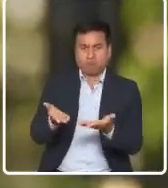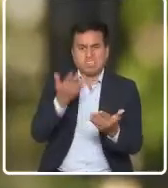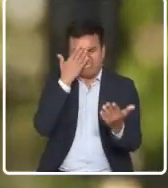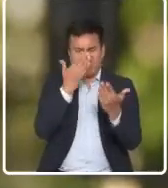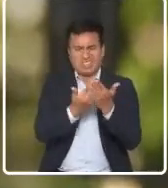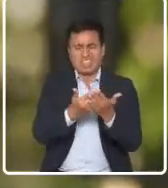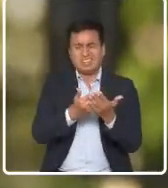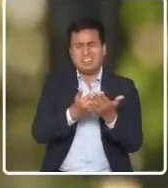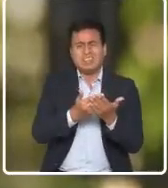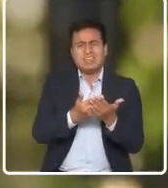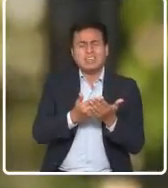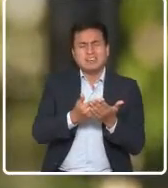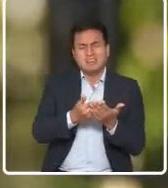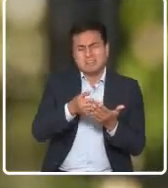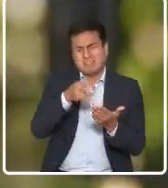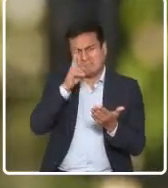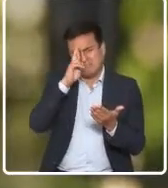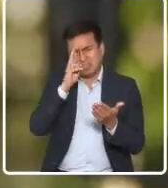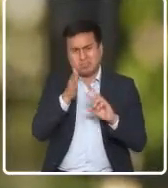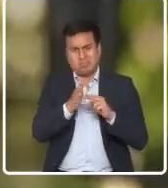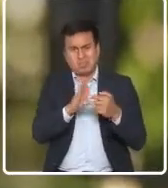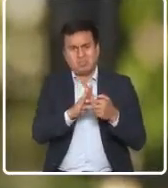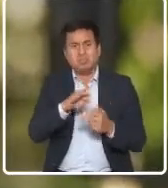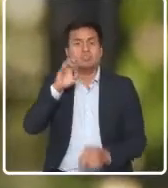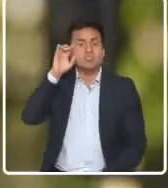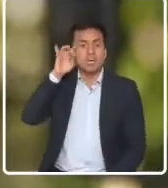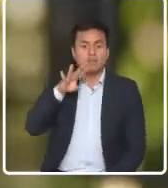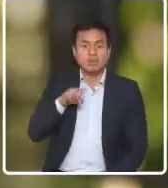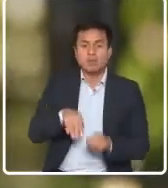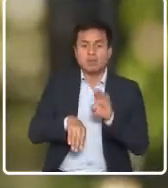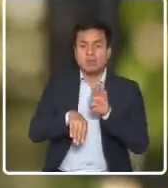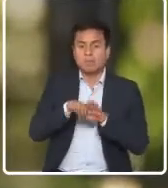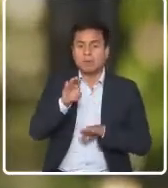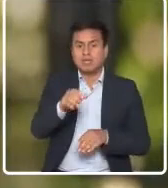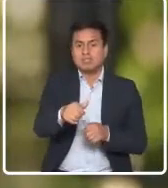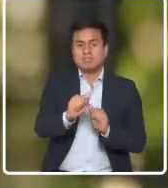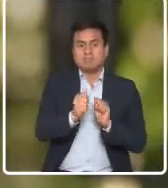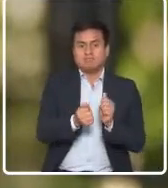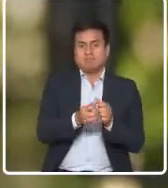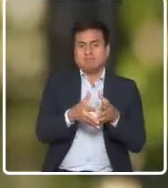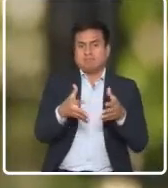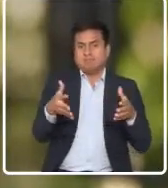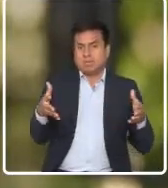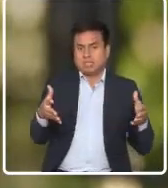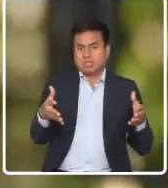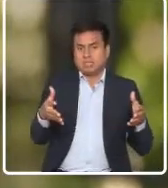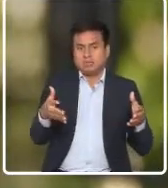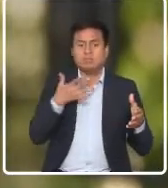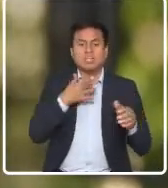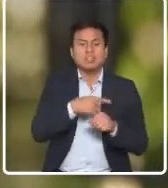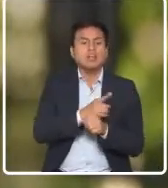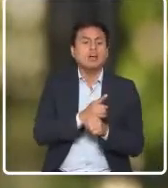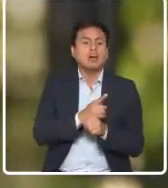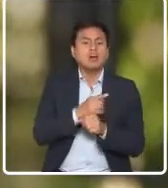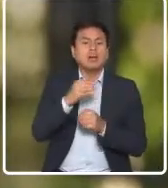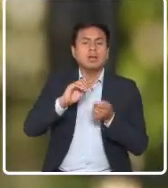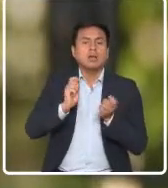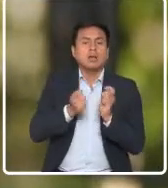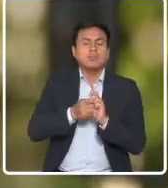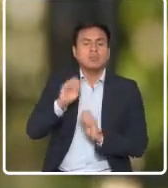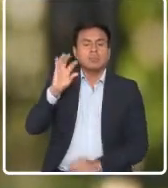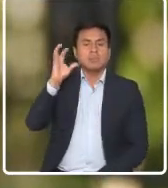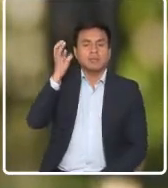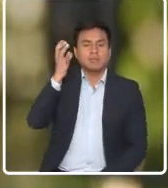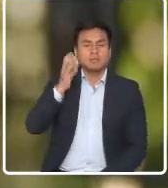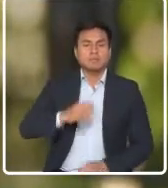este devastador fenómeno que sabemos cada vez va a ser más acrecentado por el acelerado proceso de cambio